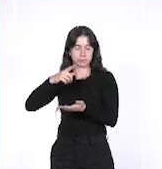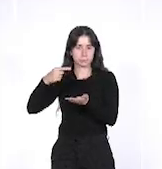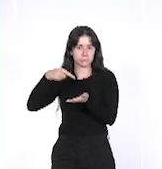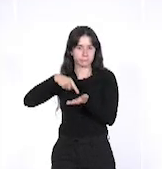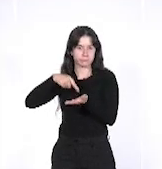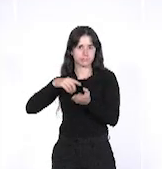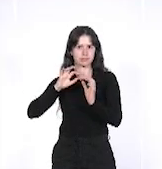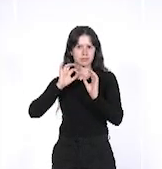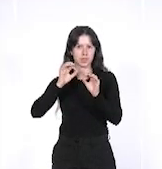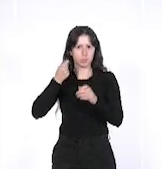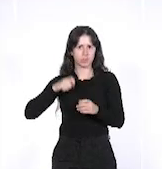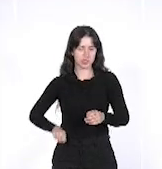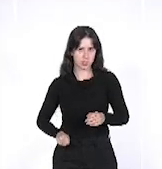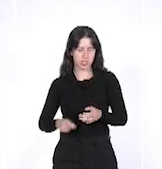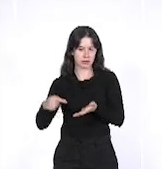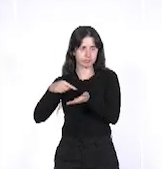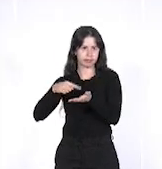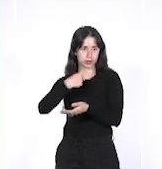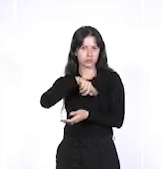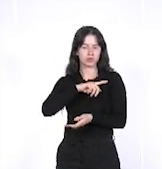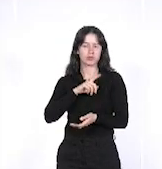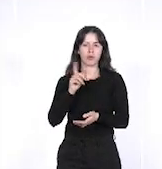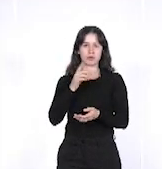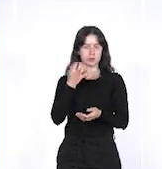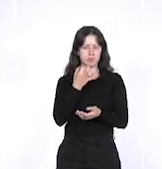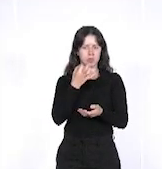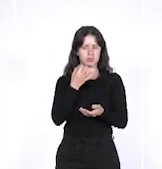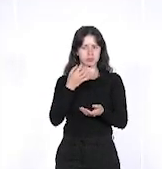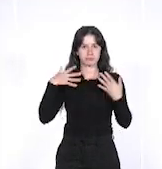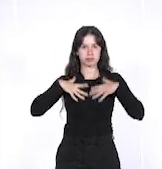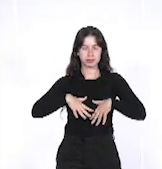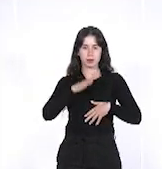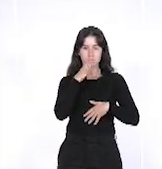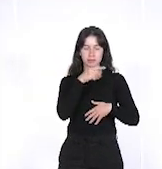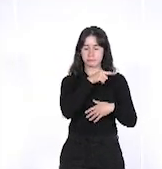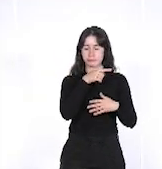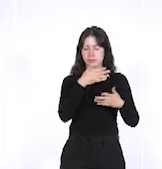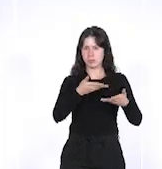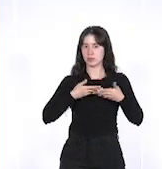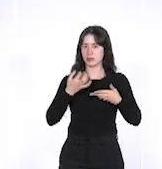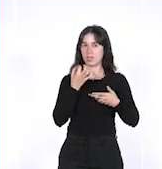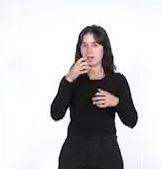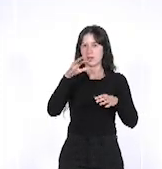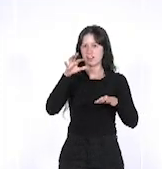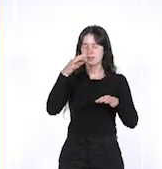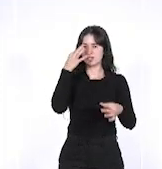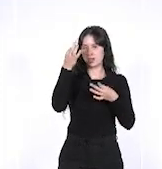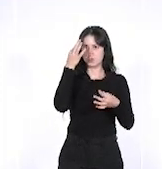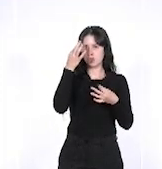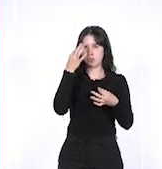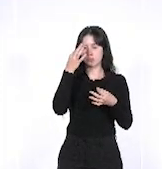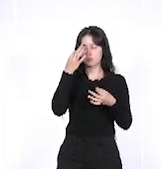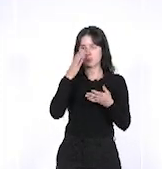sino que seamos capaces de incorporarlo porque esto sí que nos ayuda a tener datos a la hora de hacer cualquier proceso de de reivindicación de